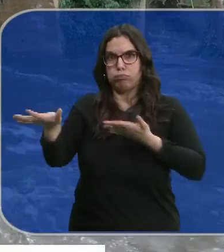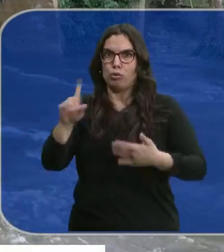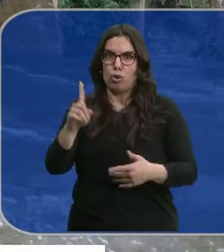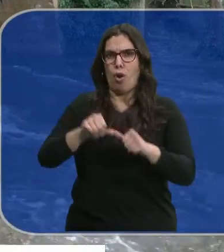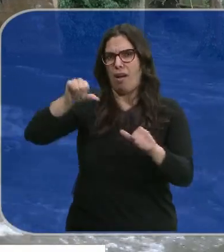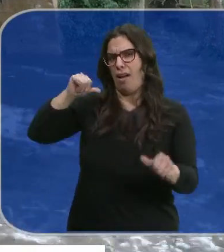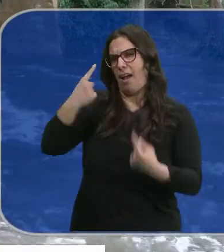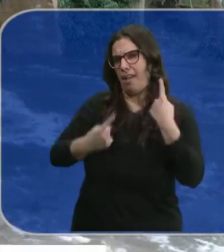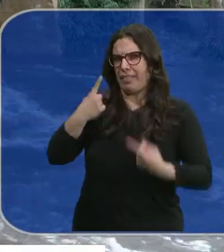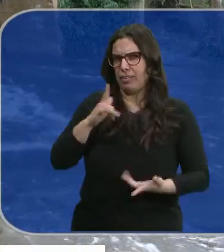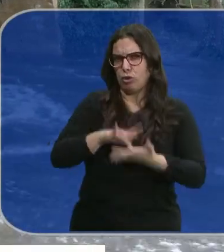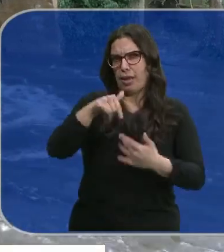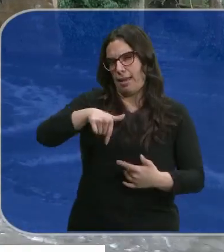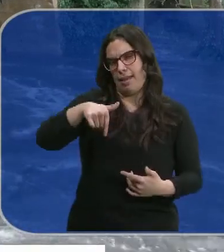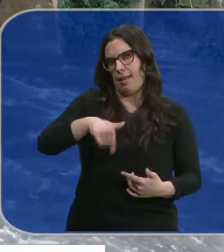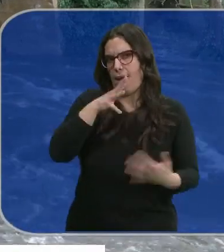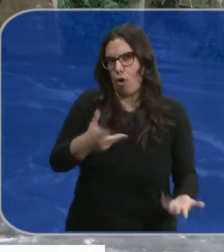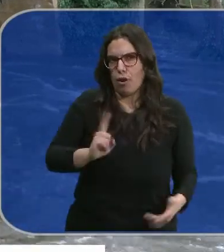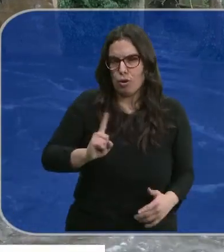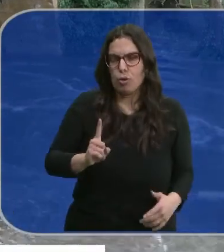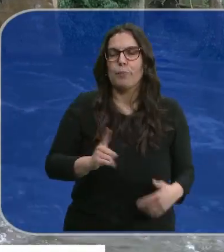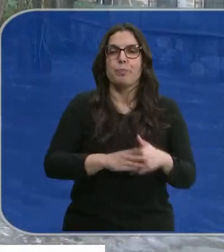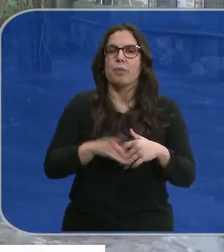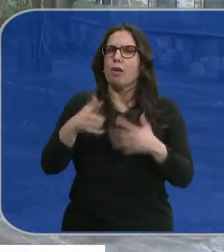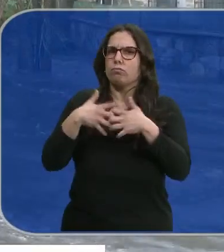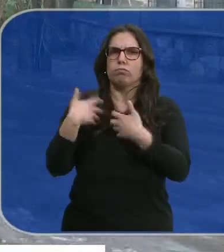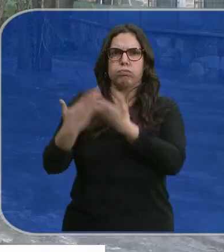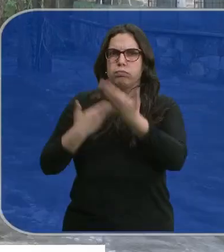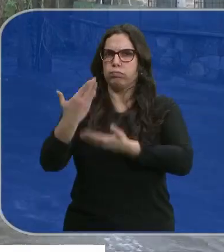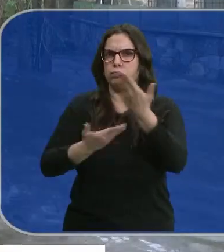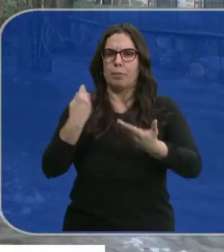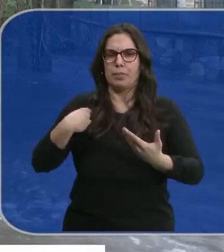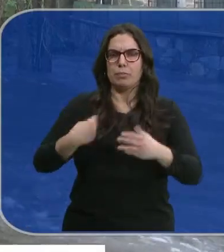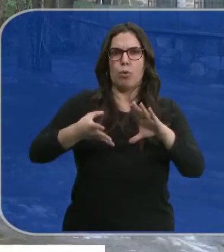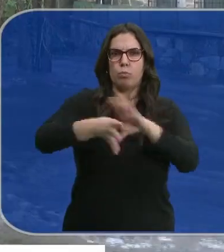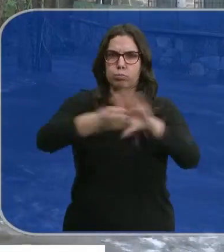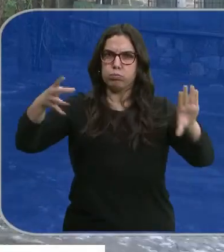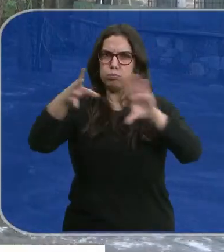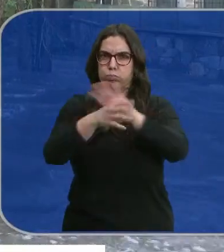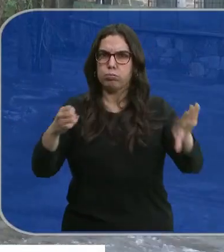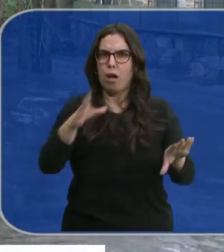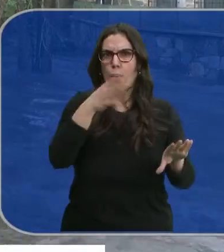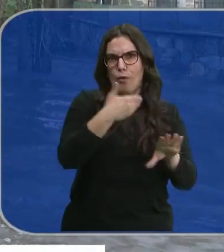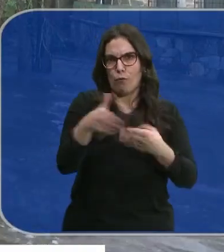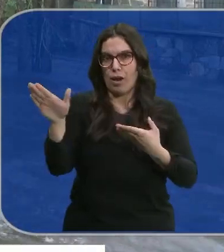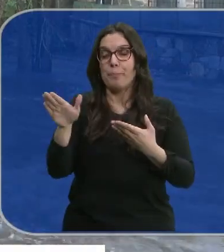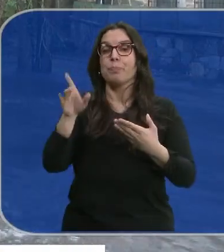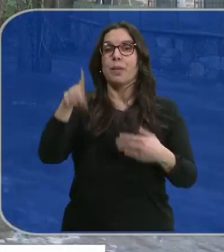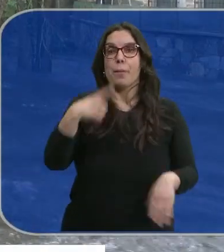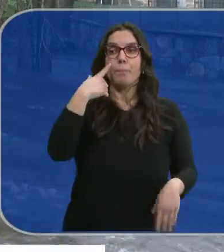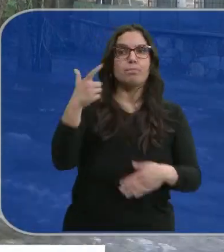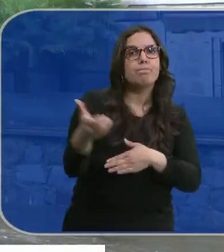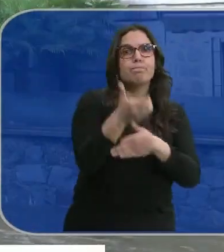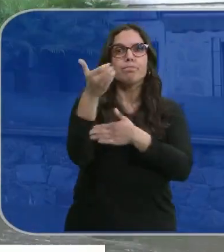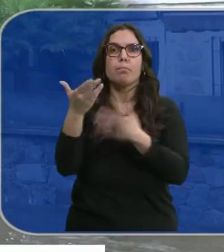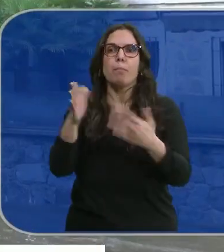ha ocurrido en otras situaciones, en otras ocasiones, y ya está funcionando además esas bombas de achique. Los bomberos también muy pendientes por si hubiera